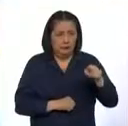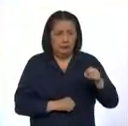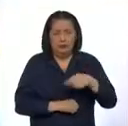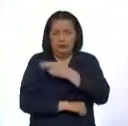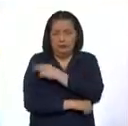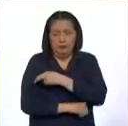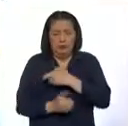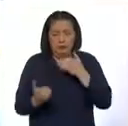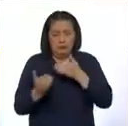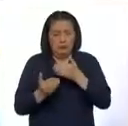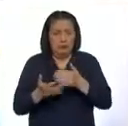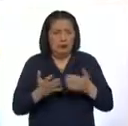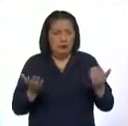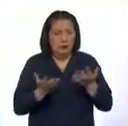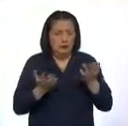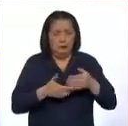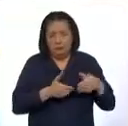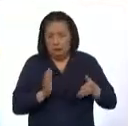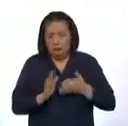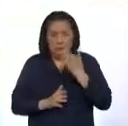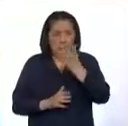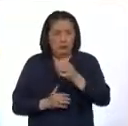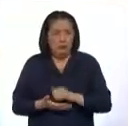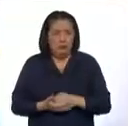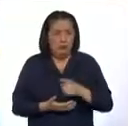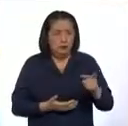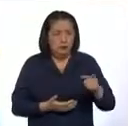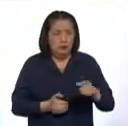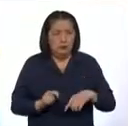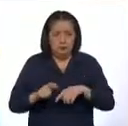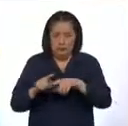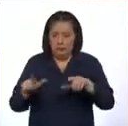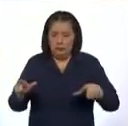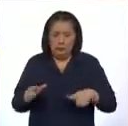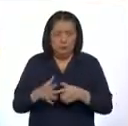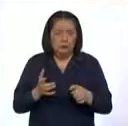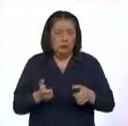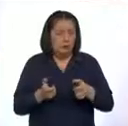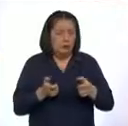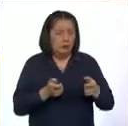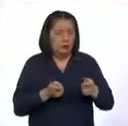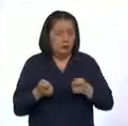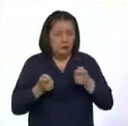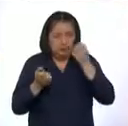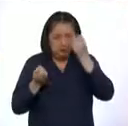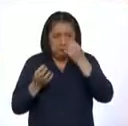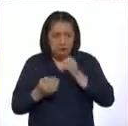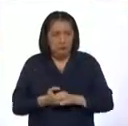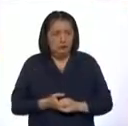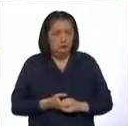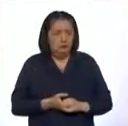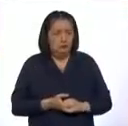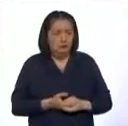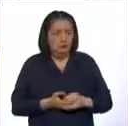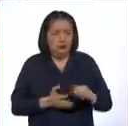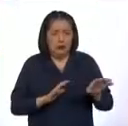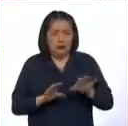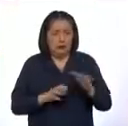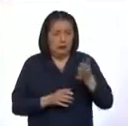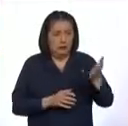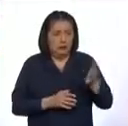más cercano, a dónde vamos a dirigir, armar nuestro puesto de comando para interactuar la información, a crear